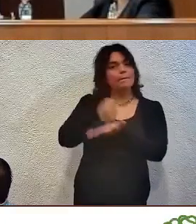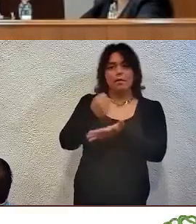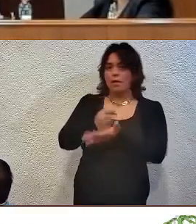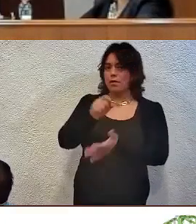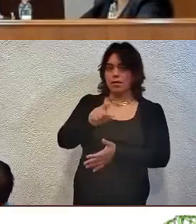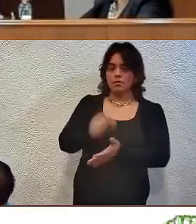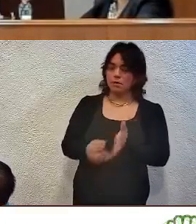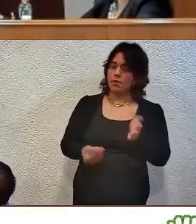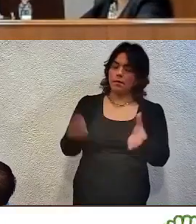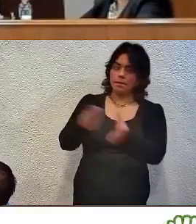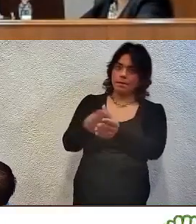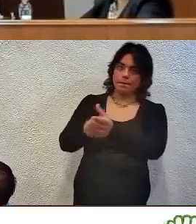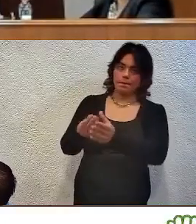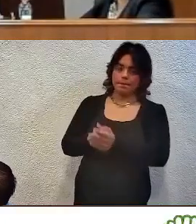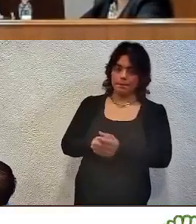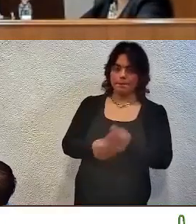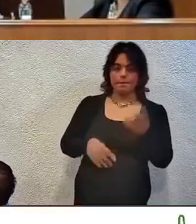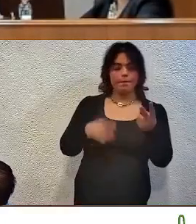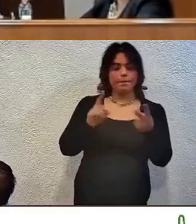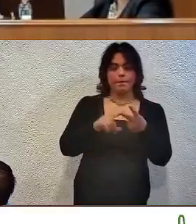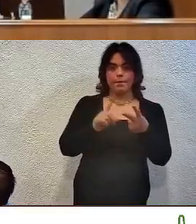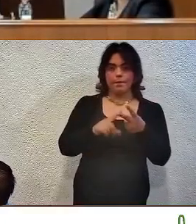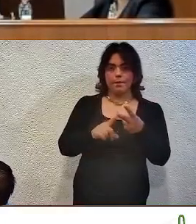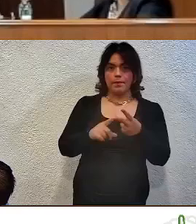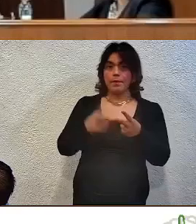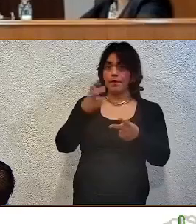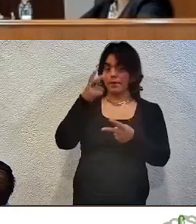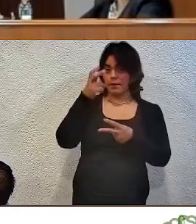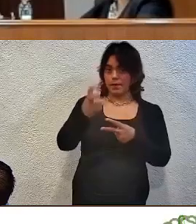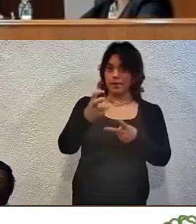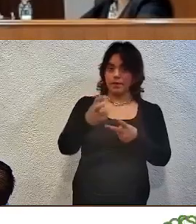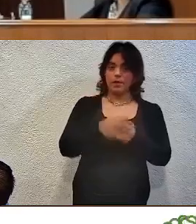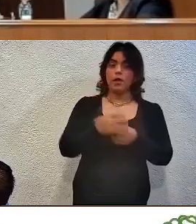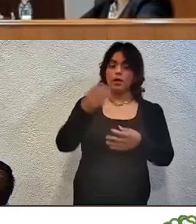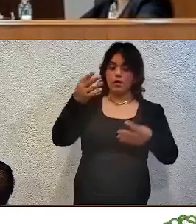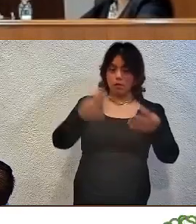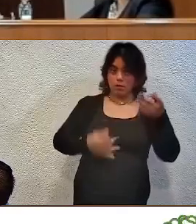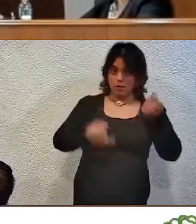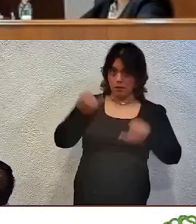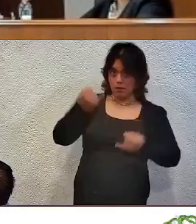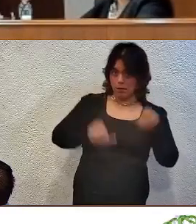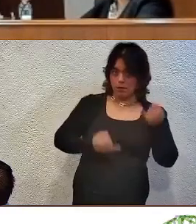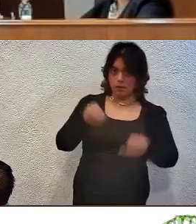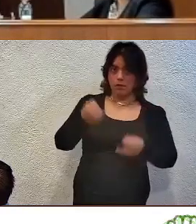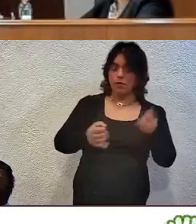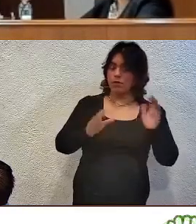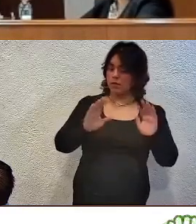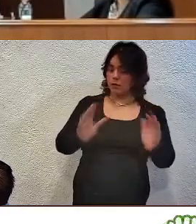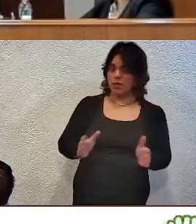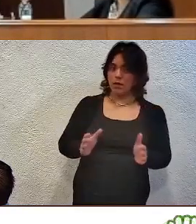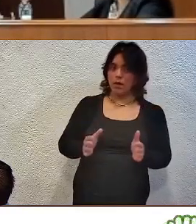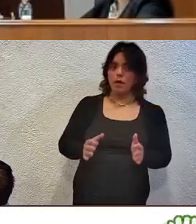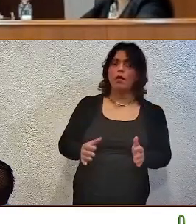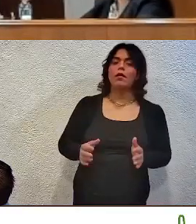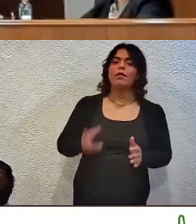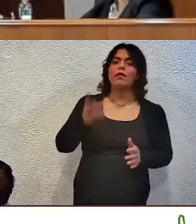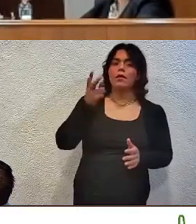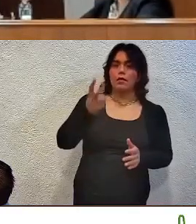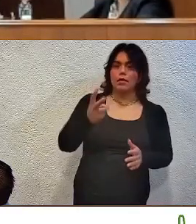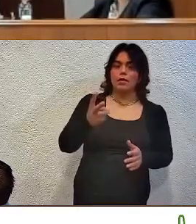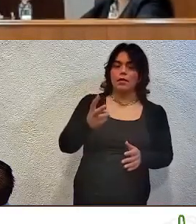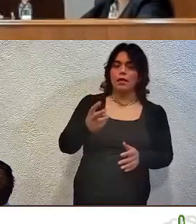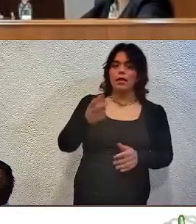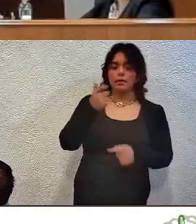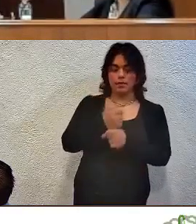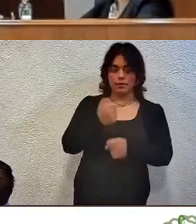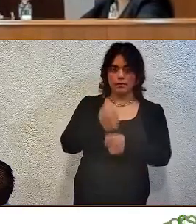expediente acumulado. Segundo, se declara fundado parcialmente el juicio electoral ciudadano en base a lo razonado en el considerando sexto de la